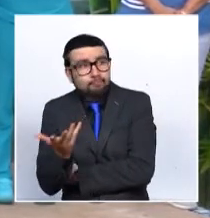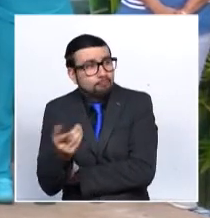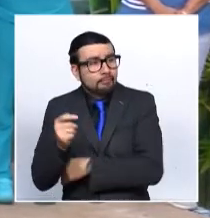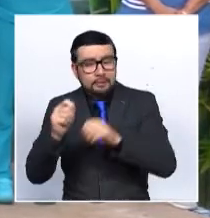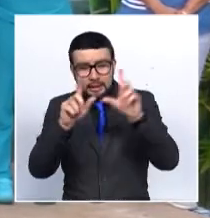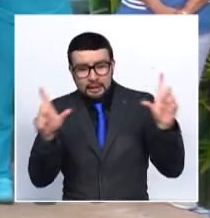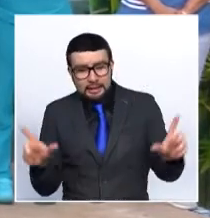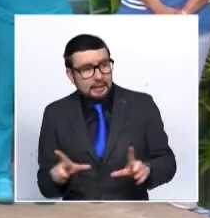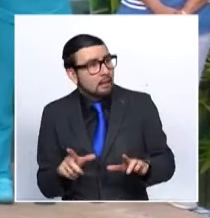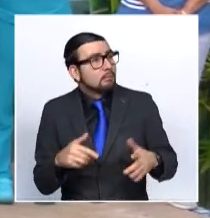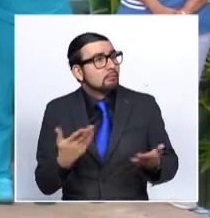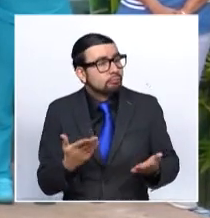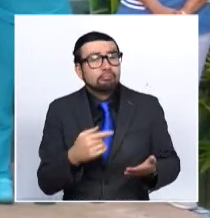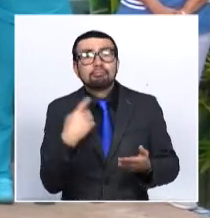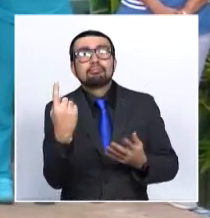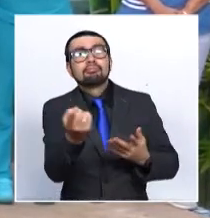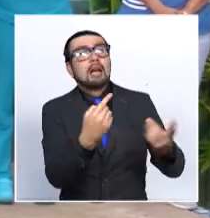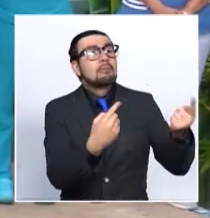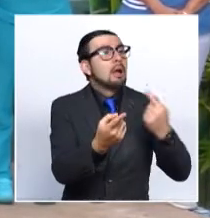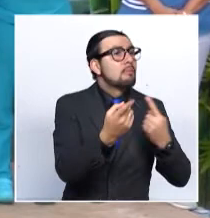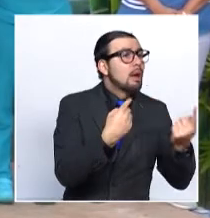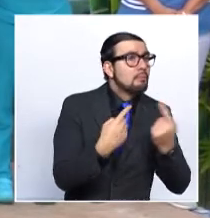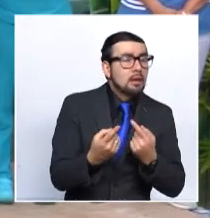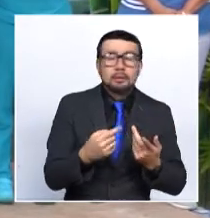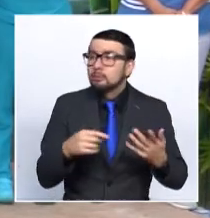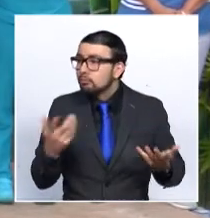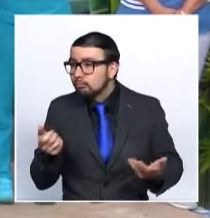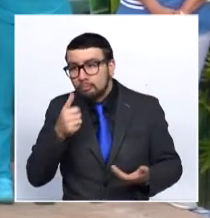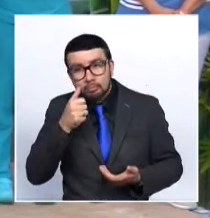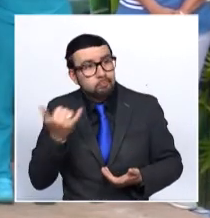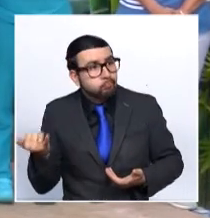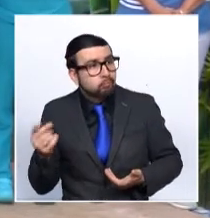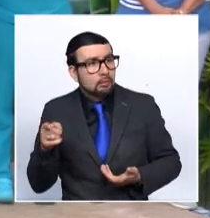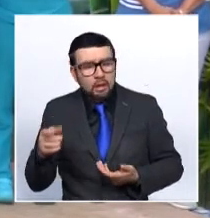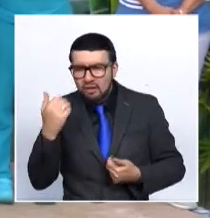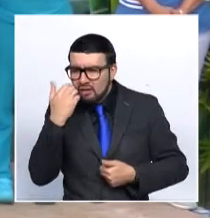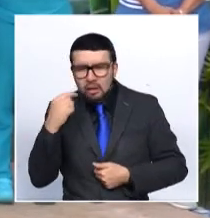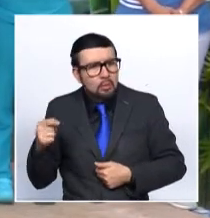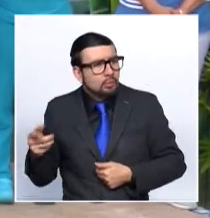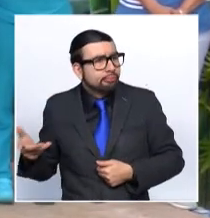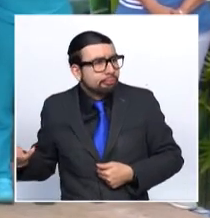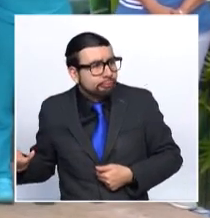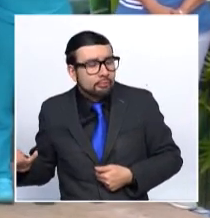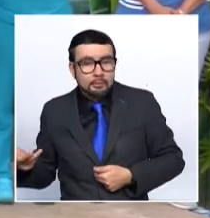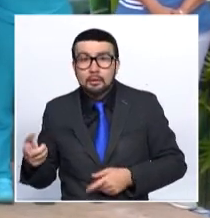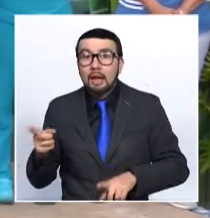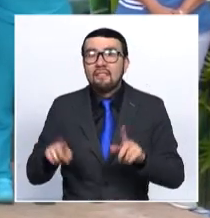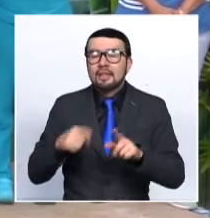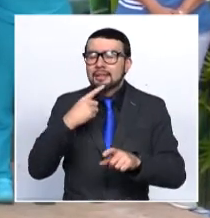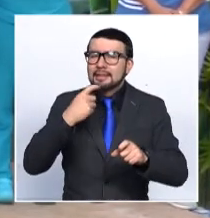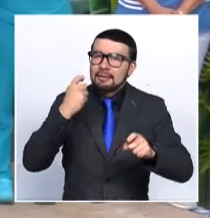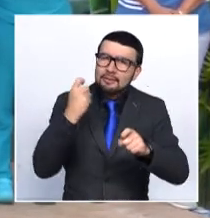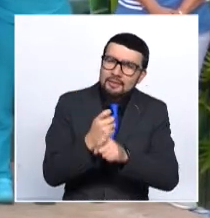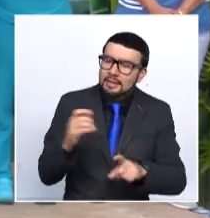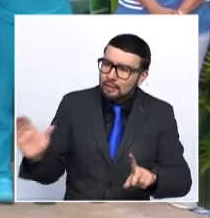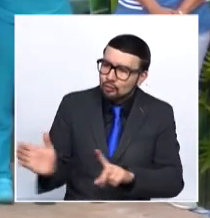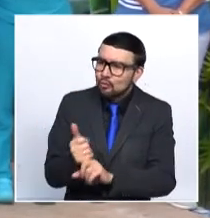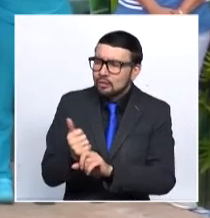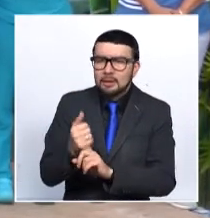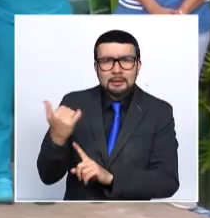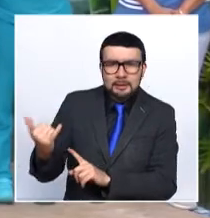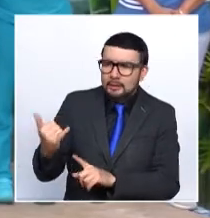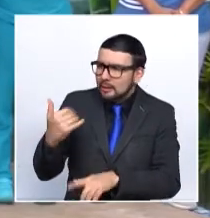y llamar a todos los médicos que nos hacen apoyos diagnósticos para poder conceptuar y armar ese rompecabezas tan